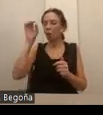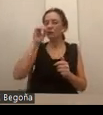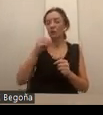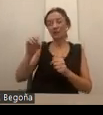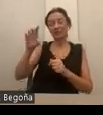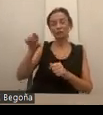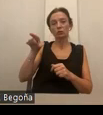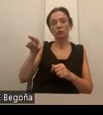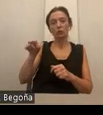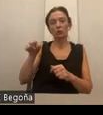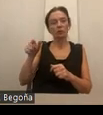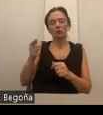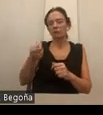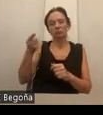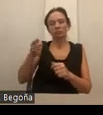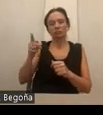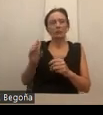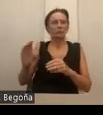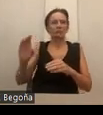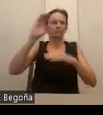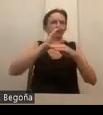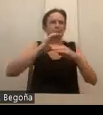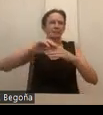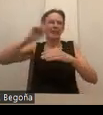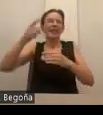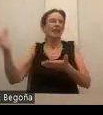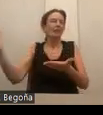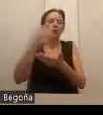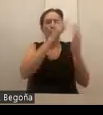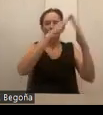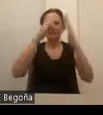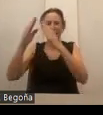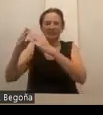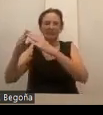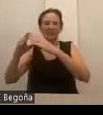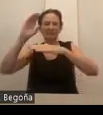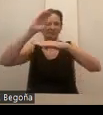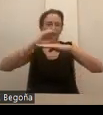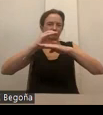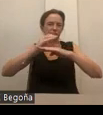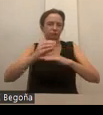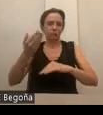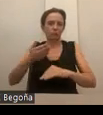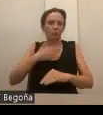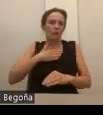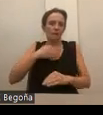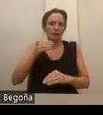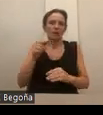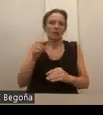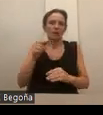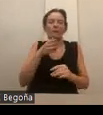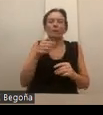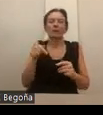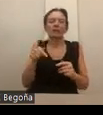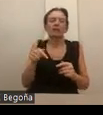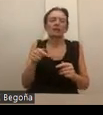estar en la cabecera en todas las cocinas de todas las personas. Porque una microbiota